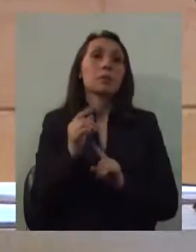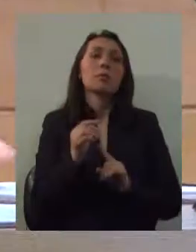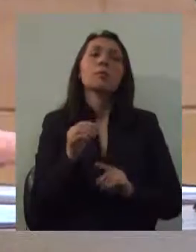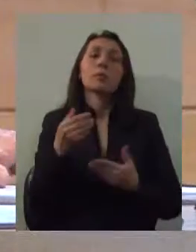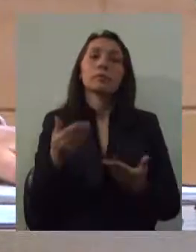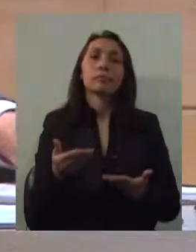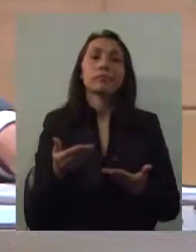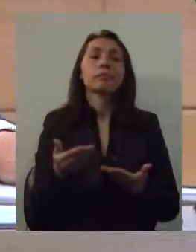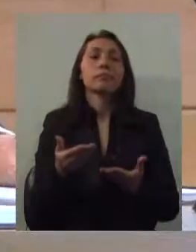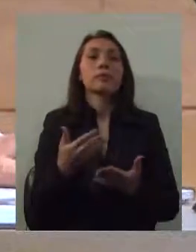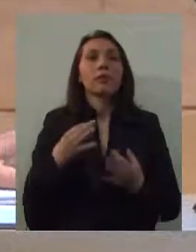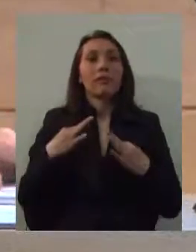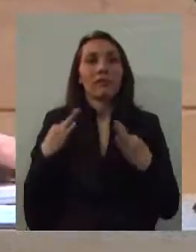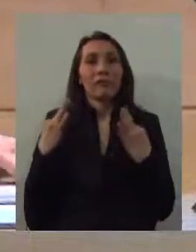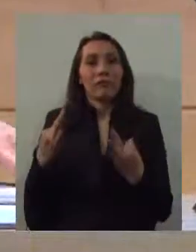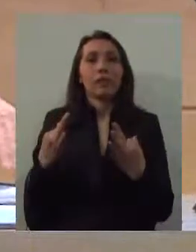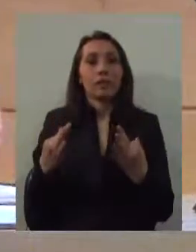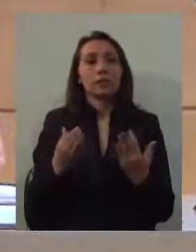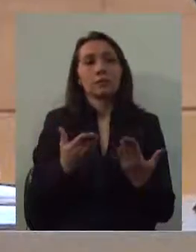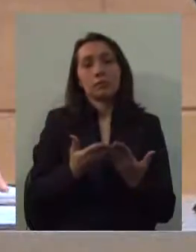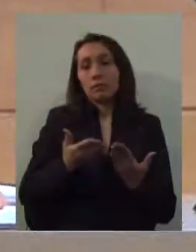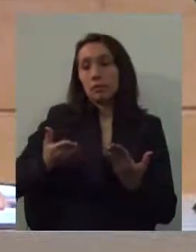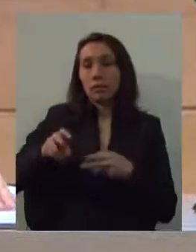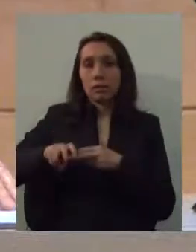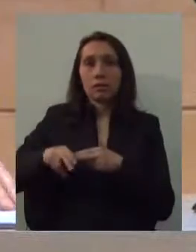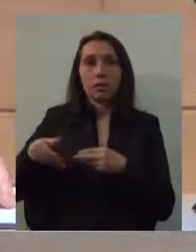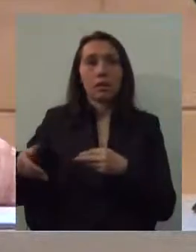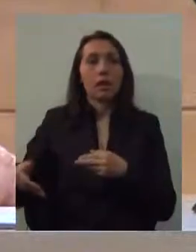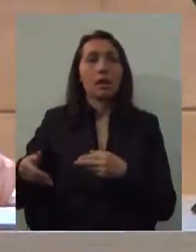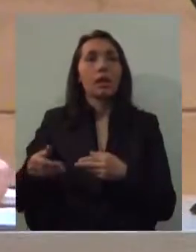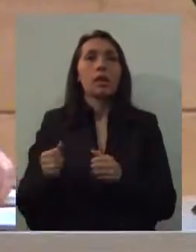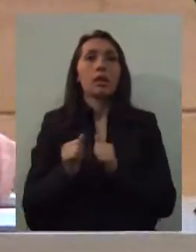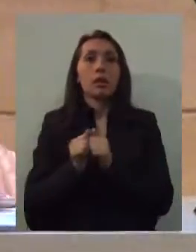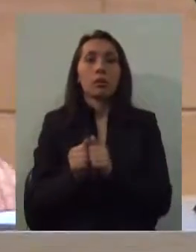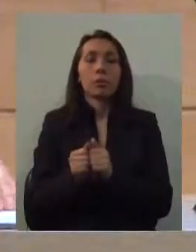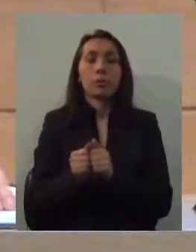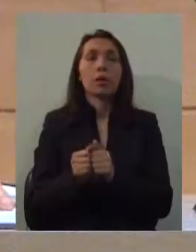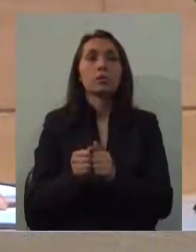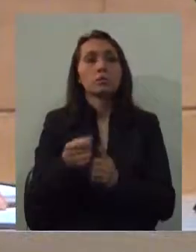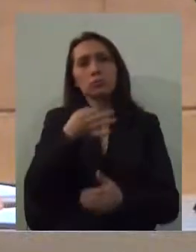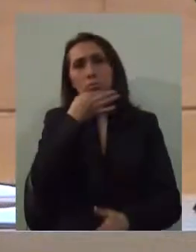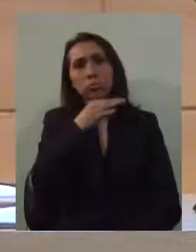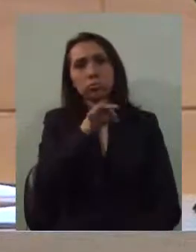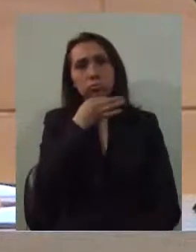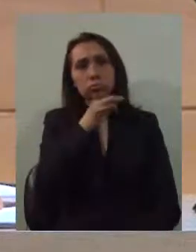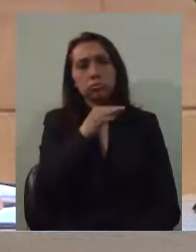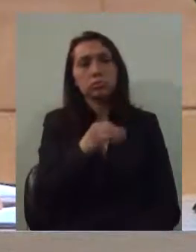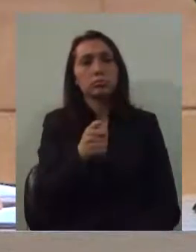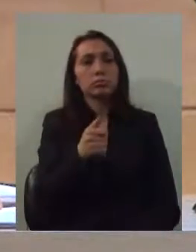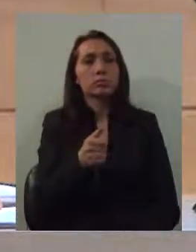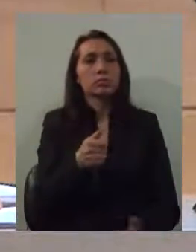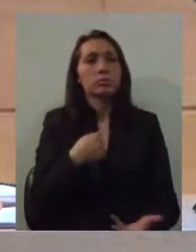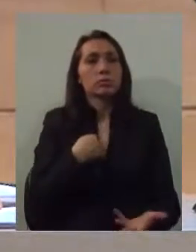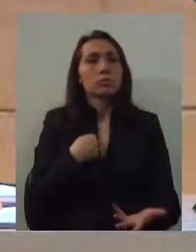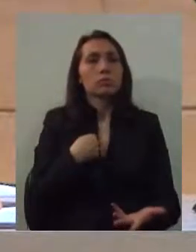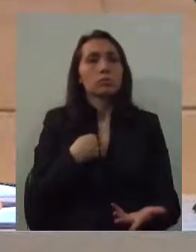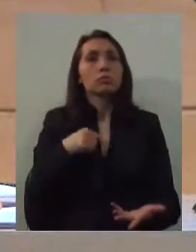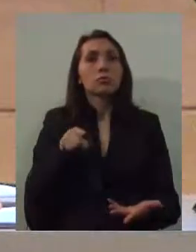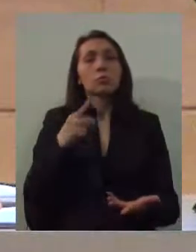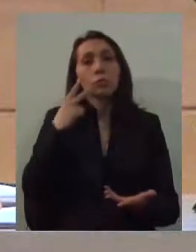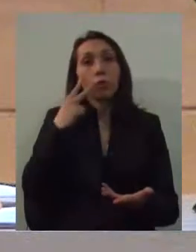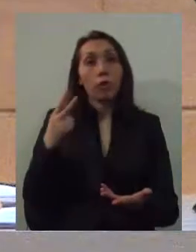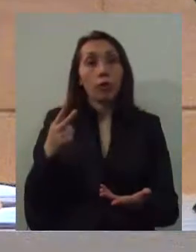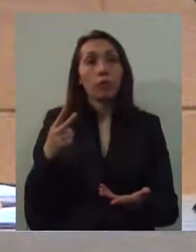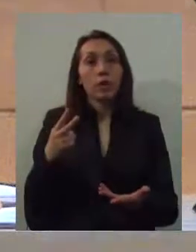felicitar a quien me acompaña en la testera por su exposición. He estado, y usted veo